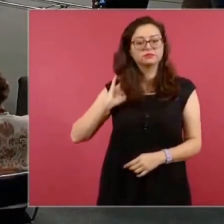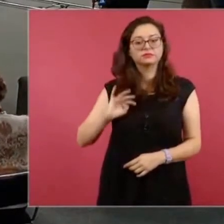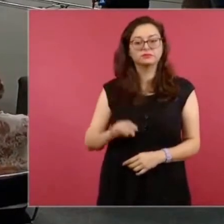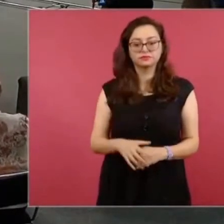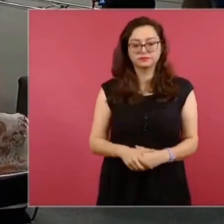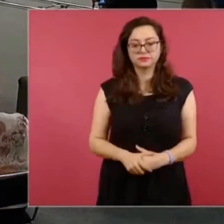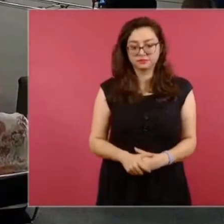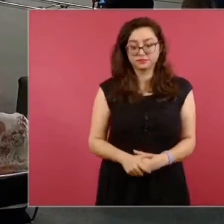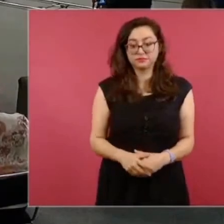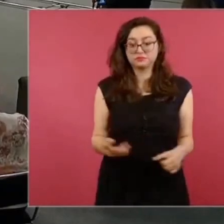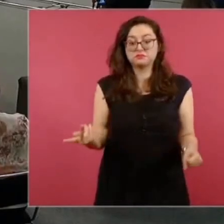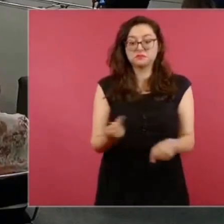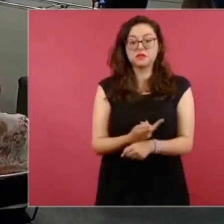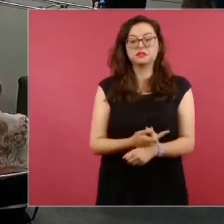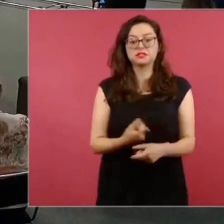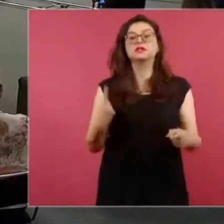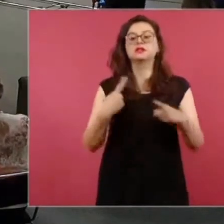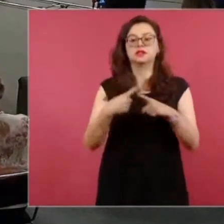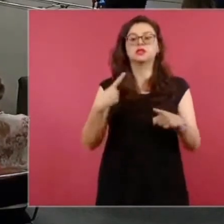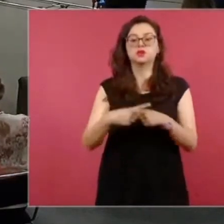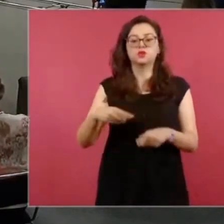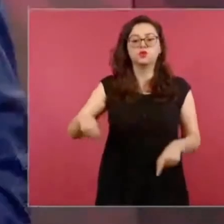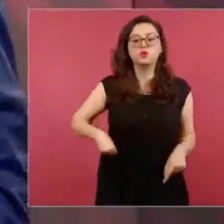sobre esa irresponsabilidad?